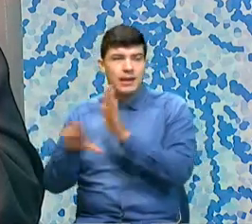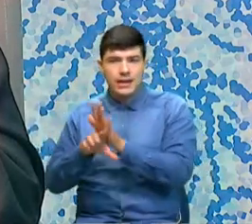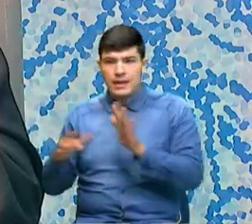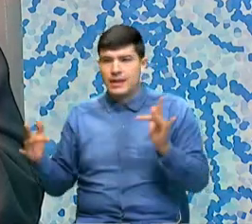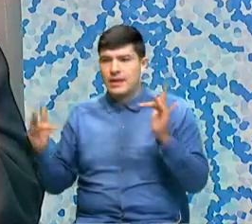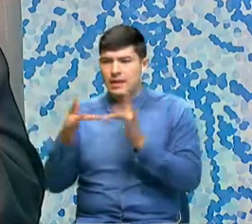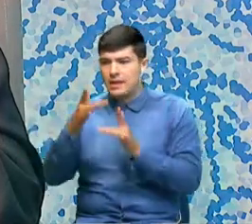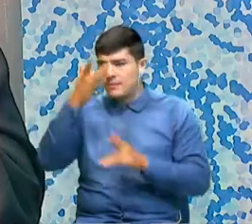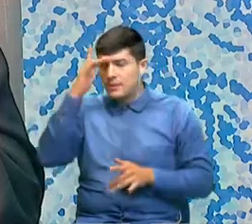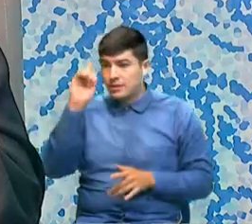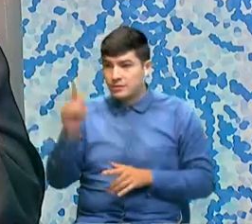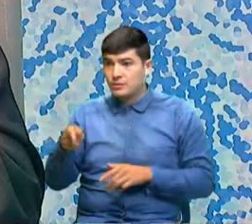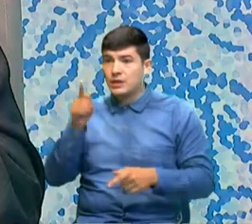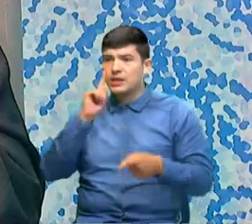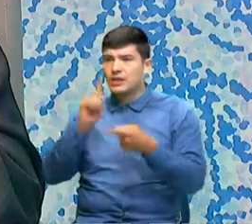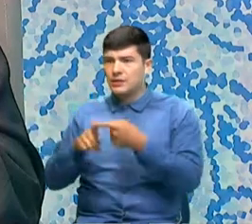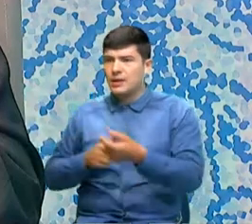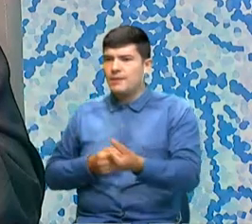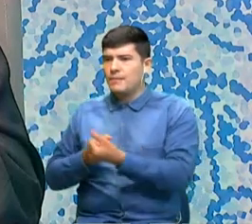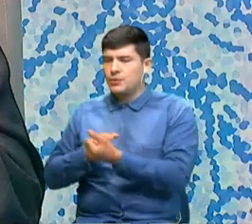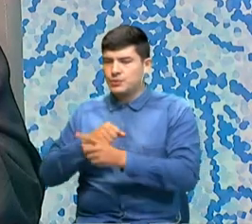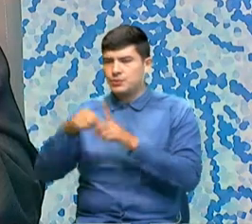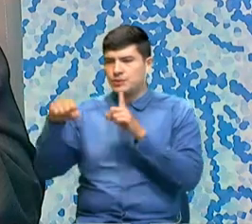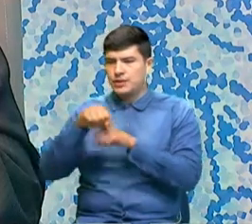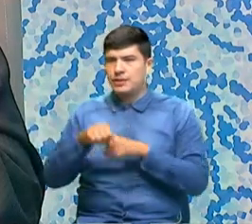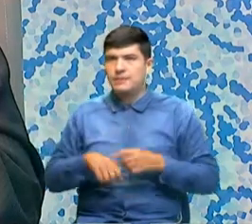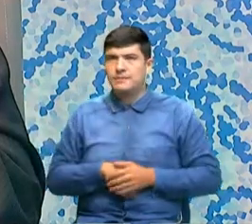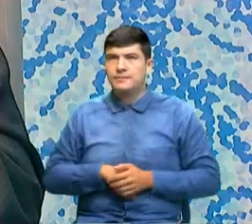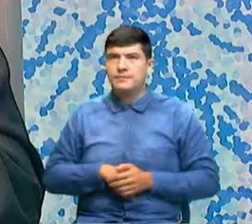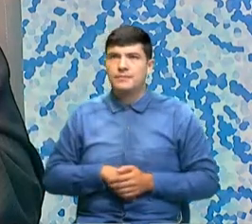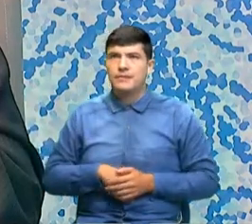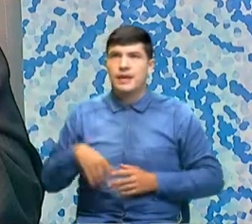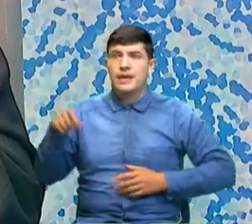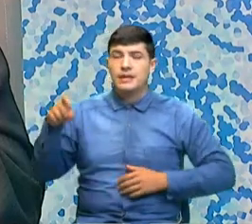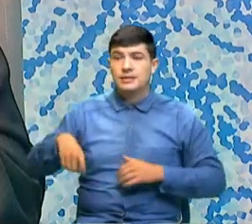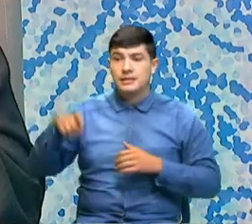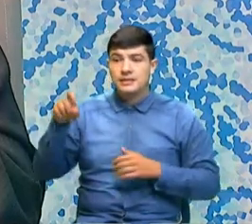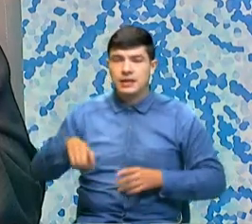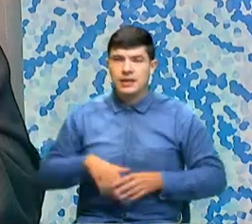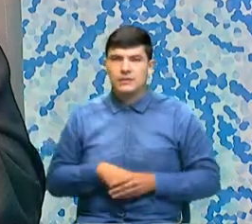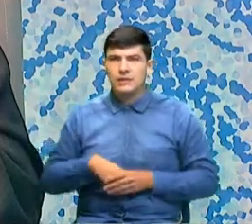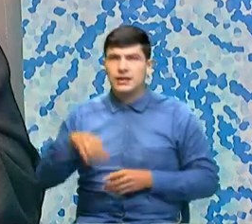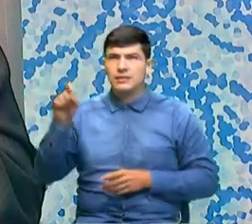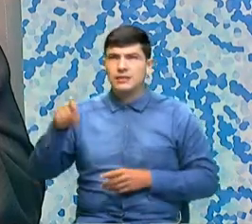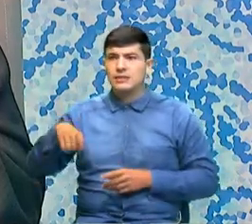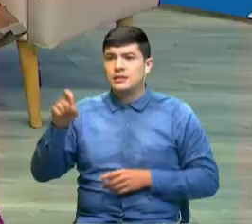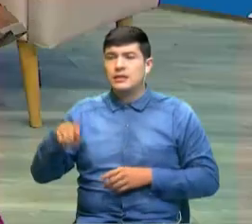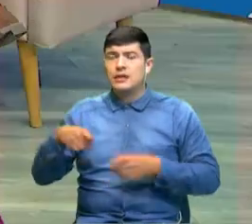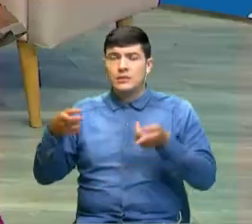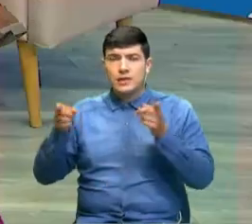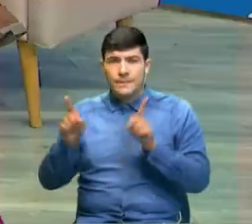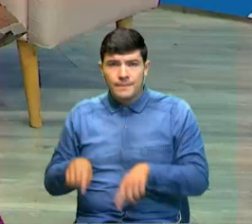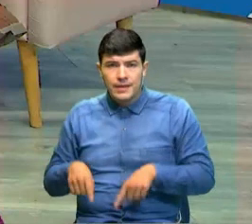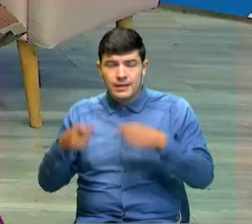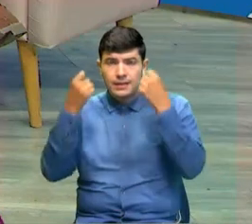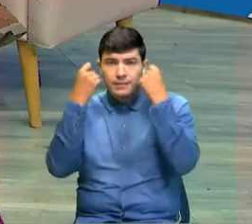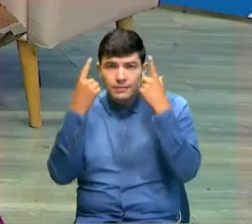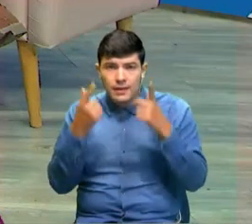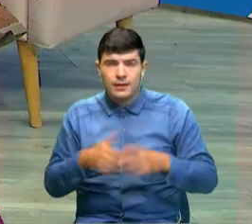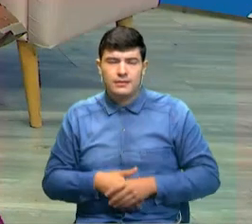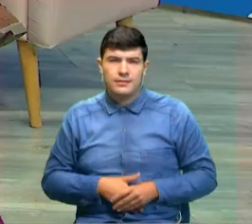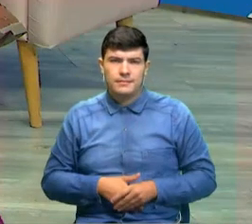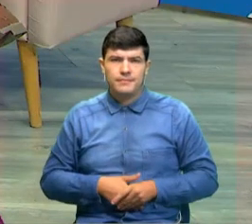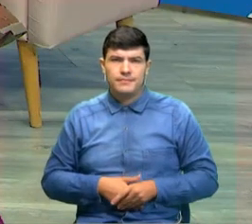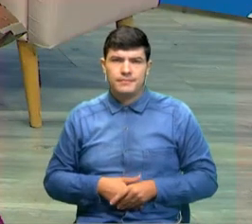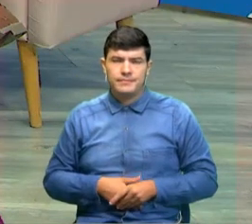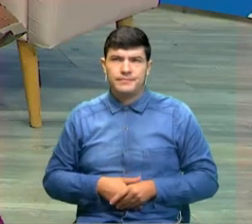una función social. Es necesario también entender que